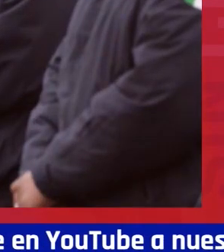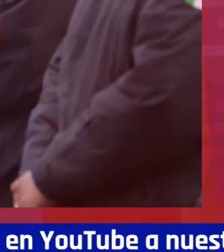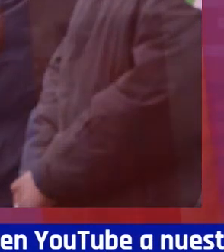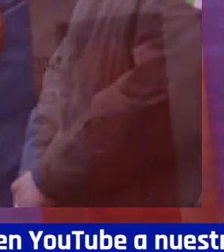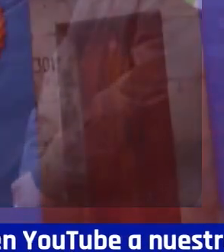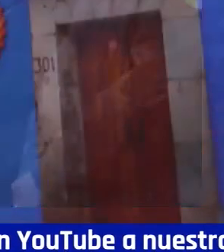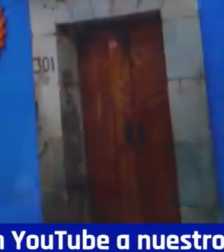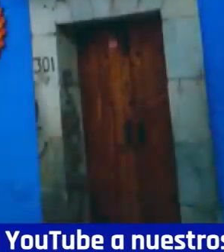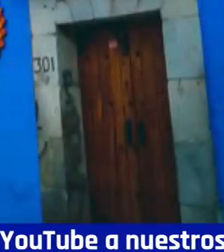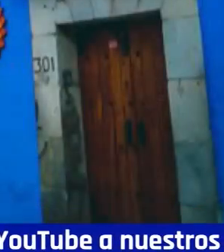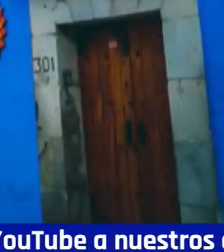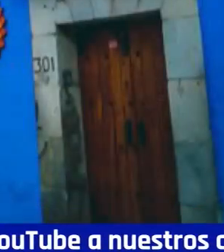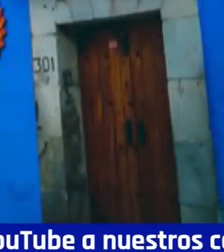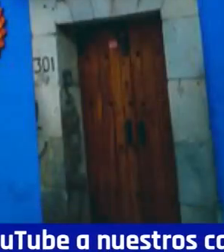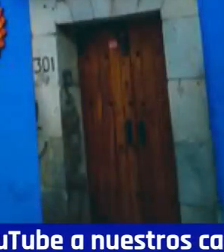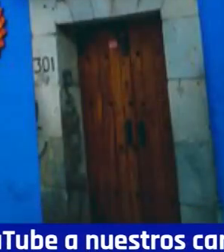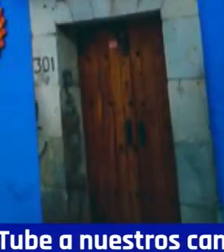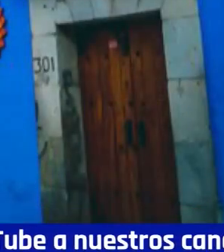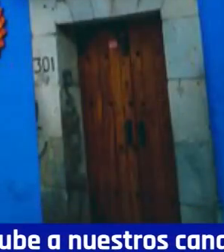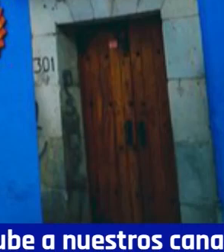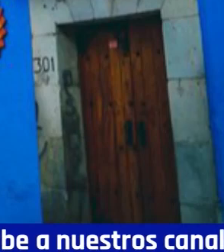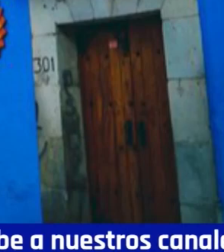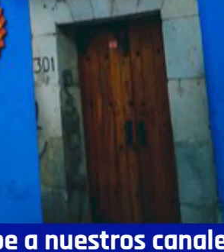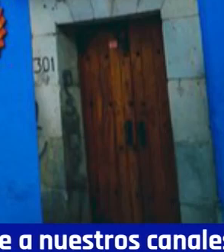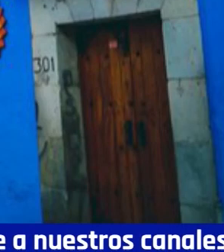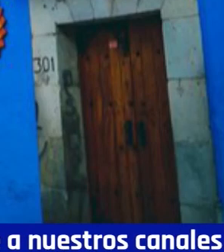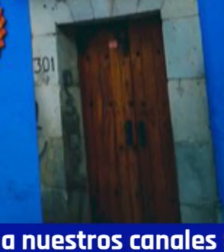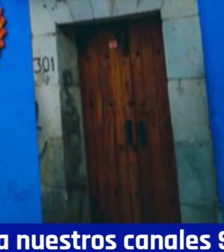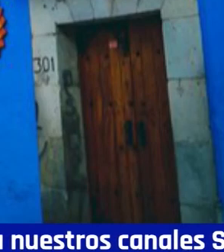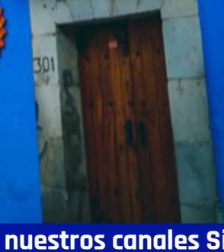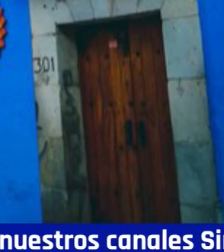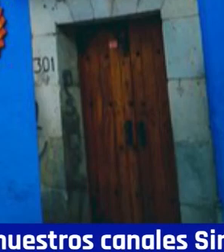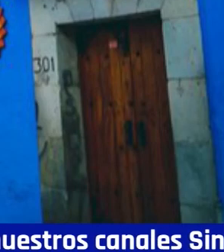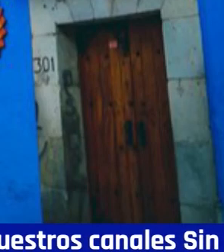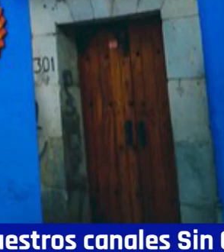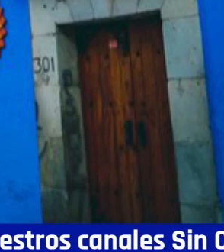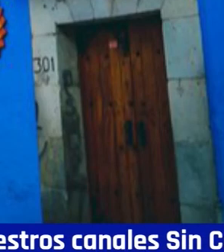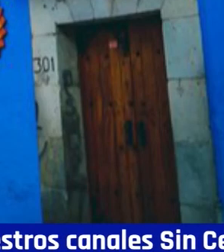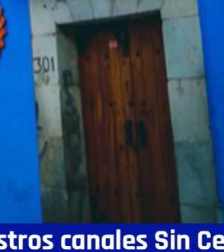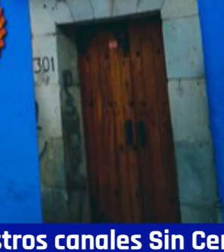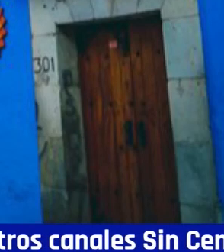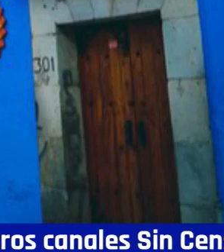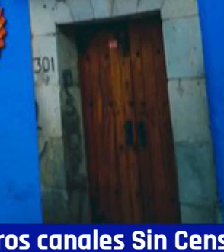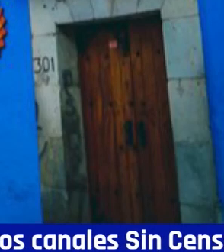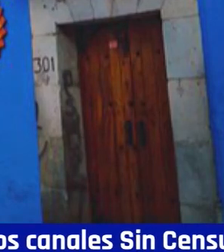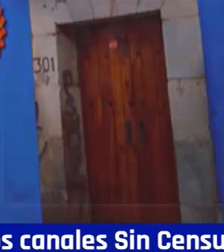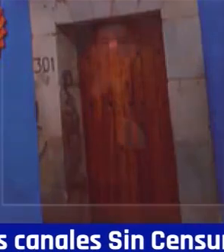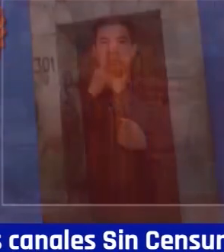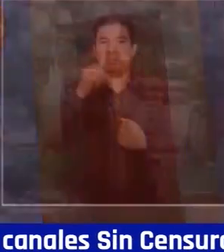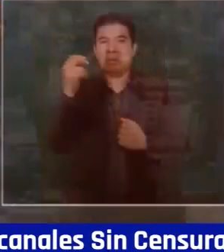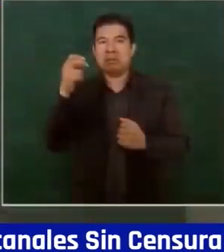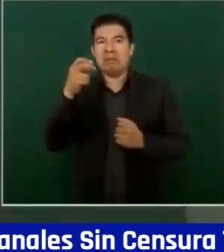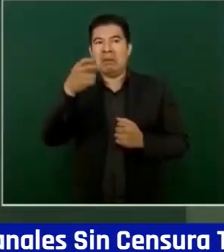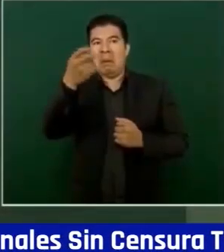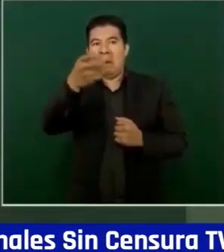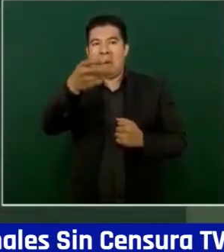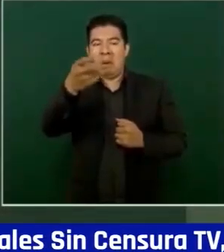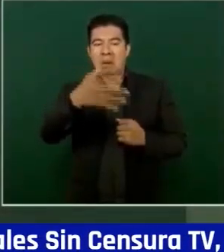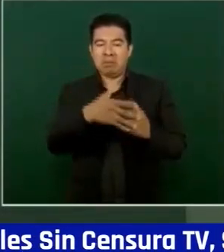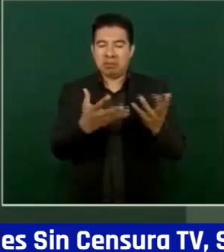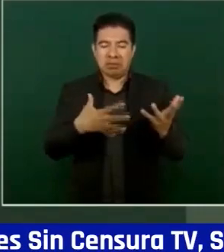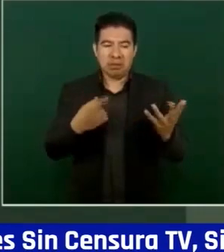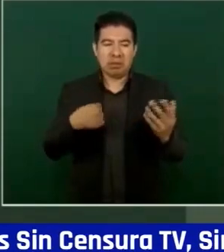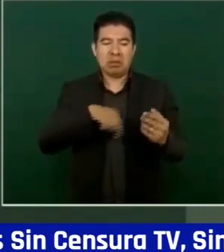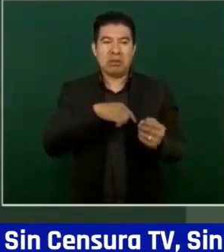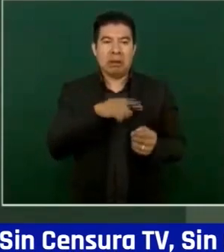los jóvenes con programas de bienestar. Y lo segundo, al no permitir que se asocie la delincuencia organizada